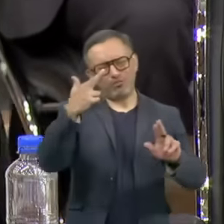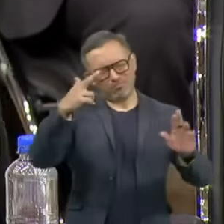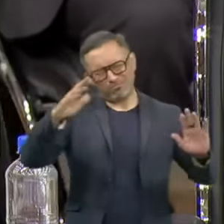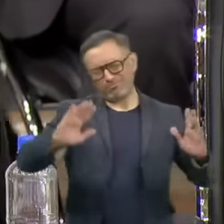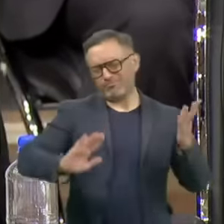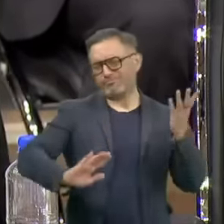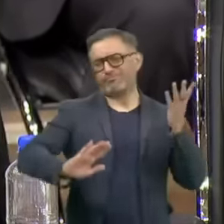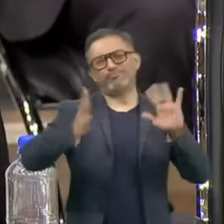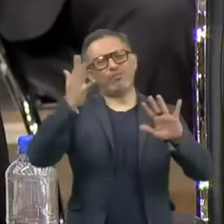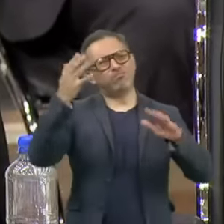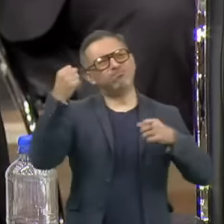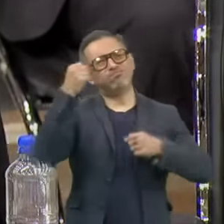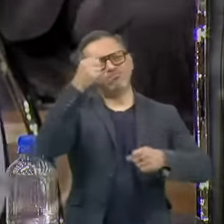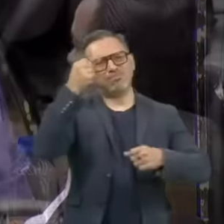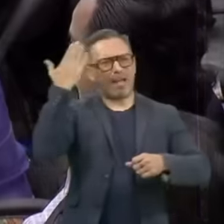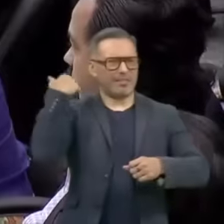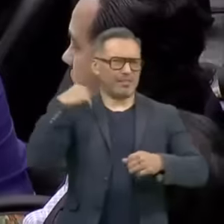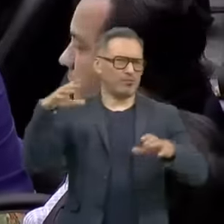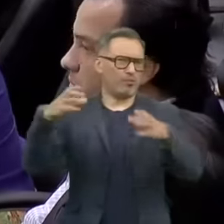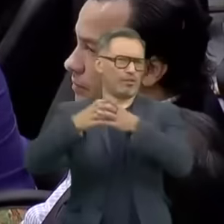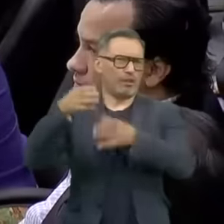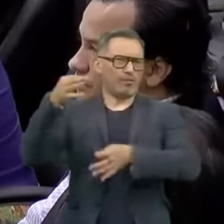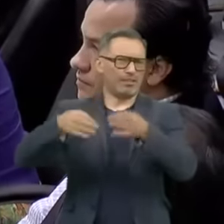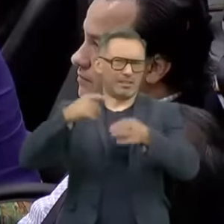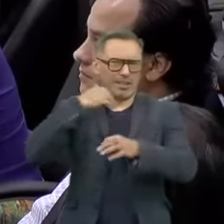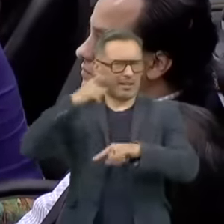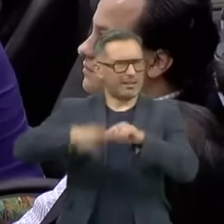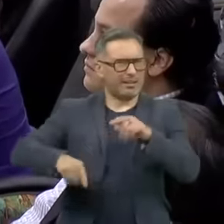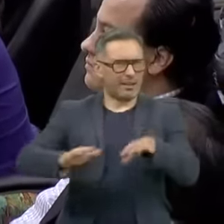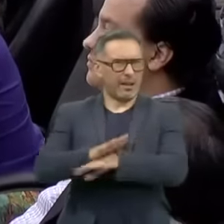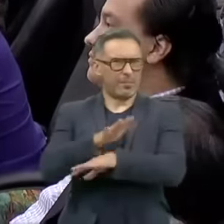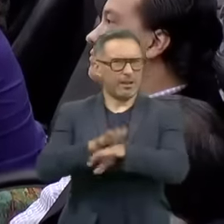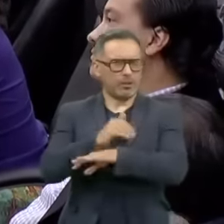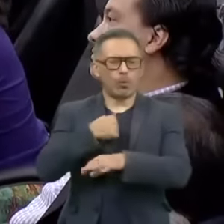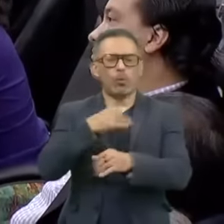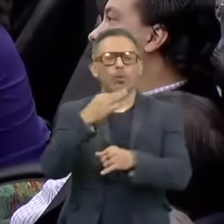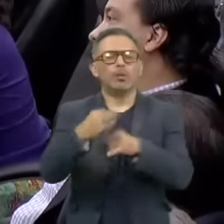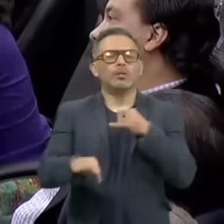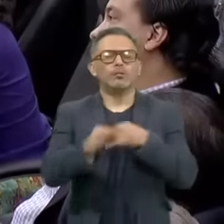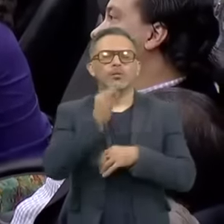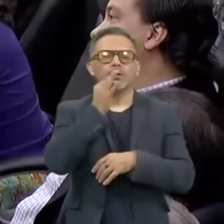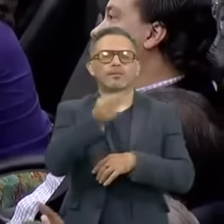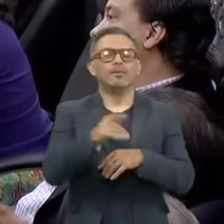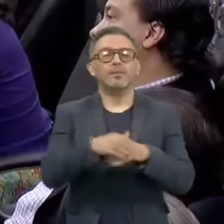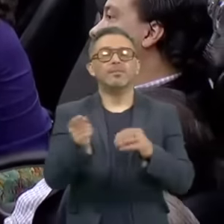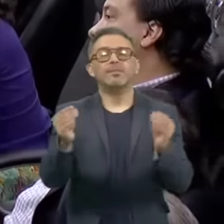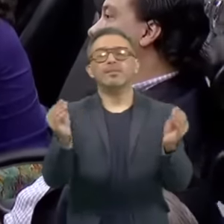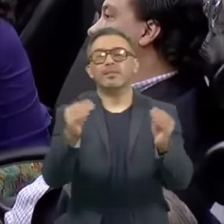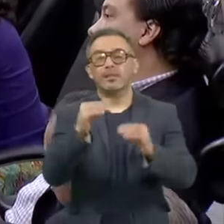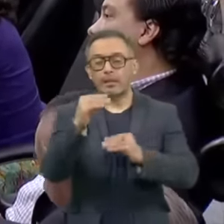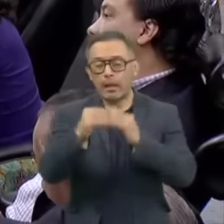Judicial. Cierro con lo que inicié. Sostengo que el debate encubre